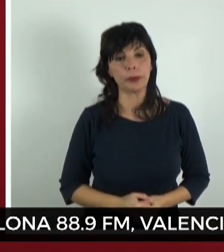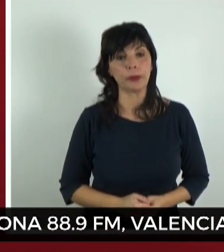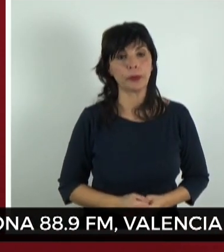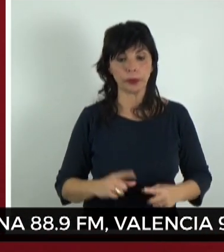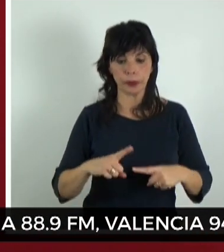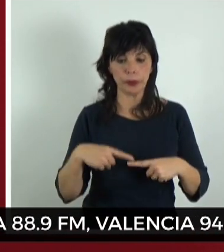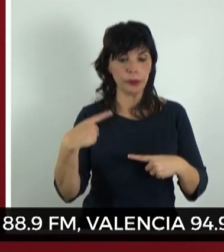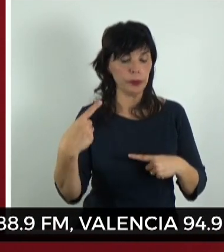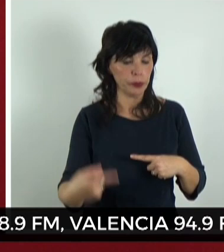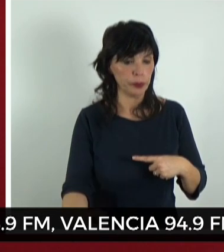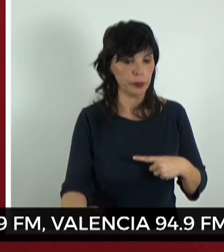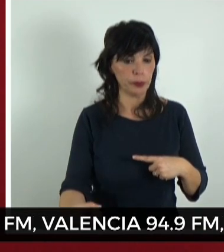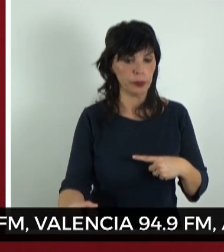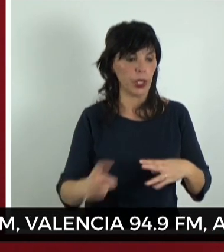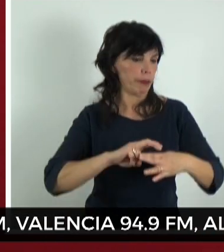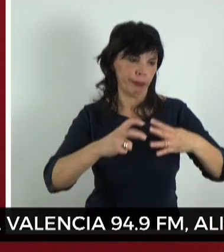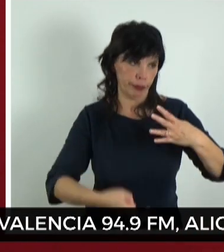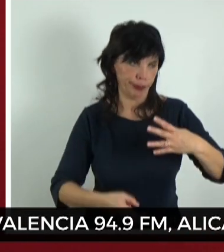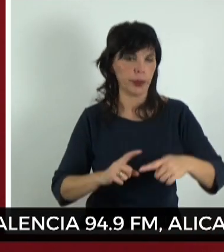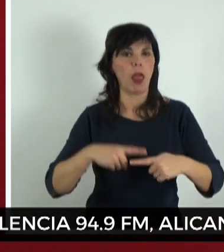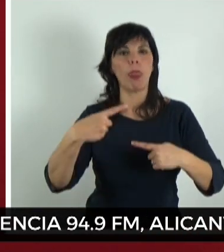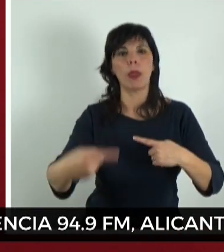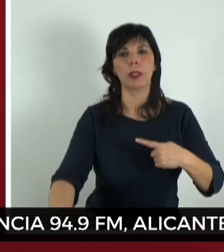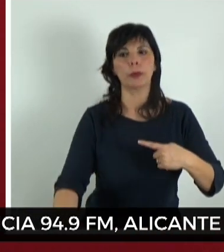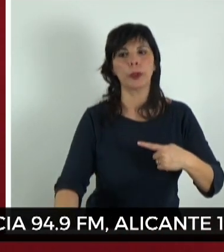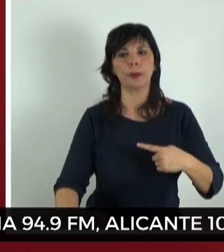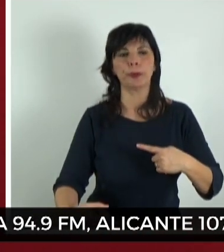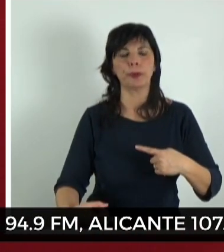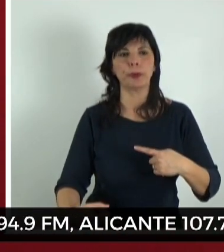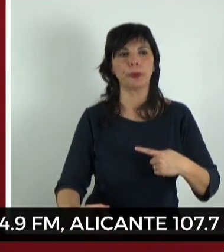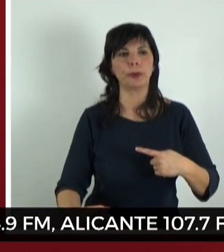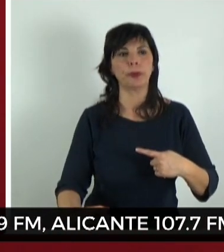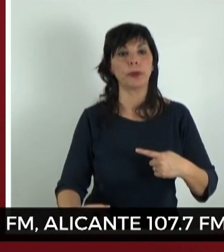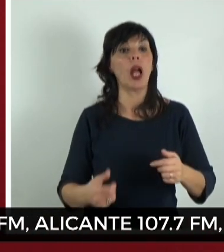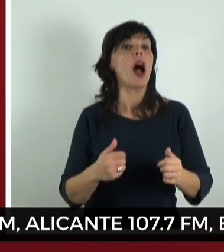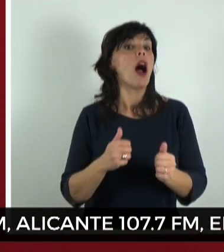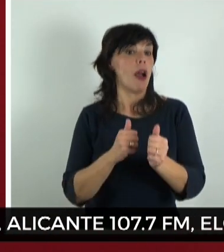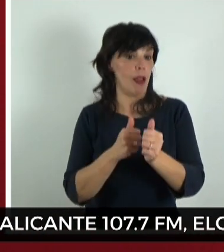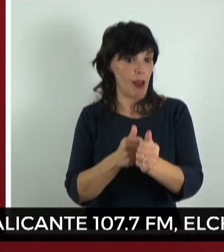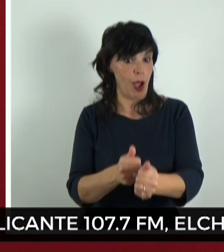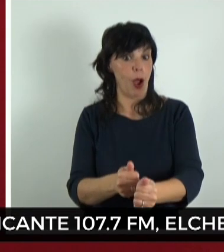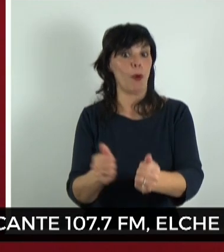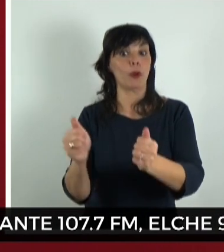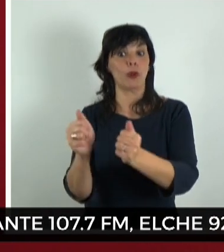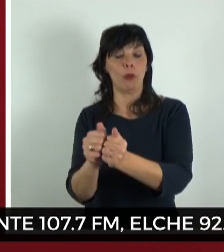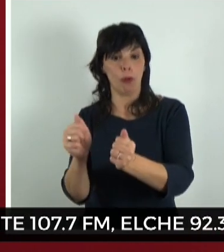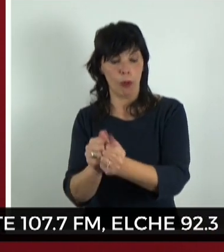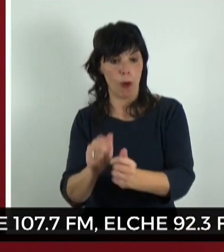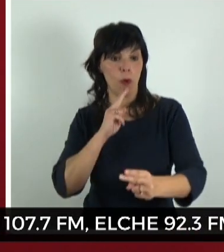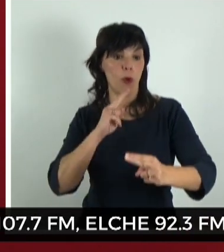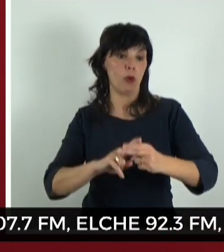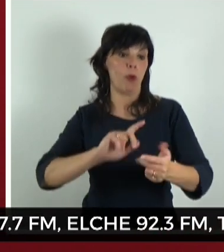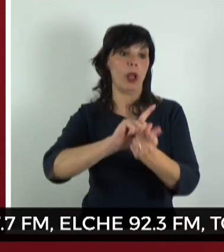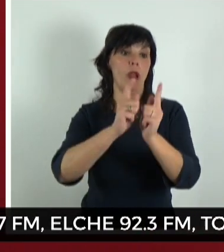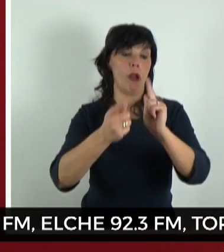Luego encontramos a Simón, Petros, Saulo de Tarso,